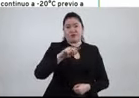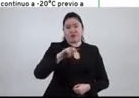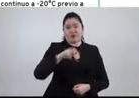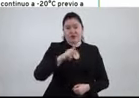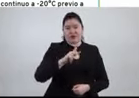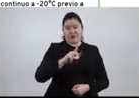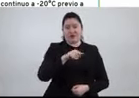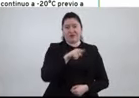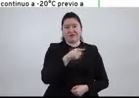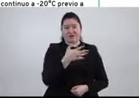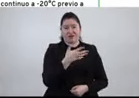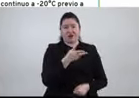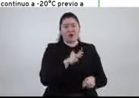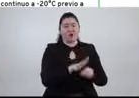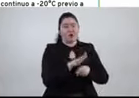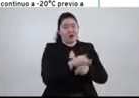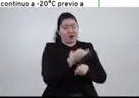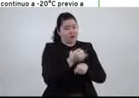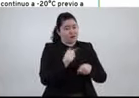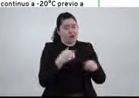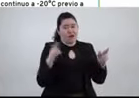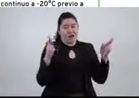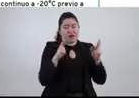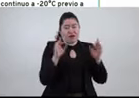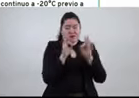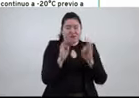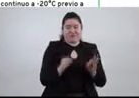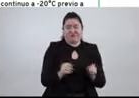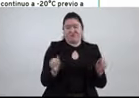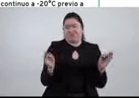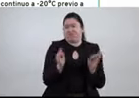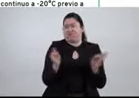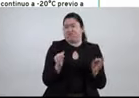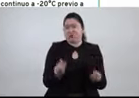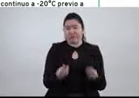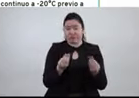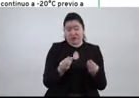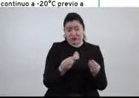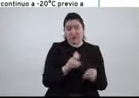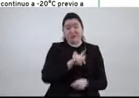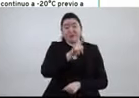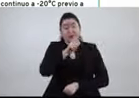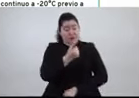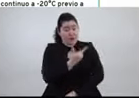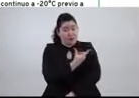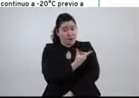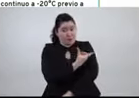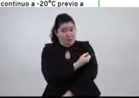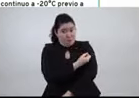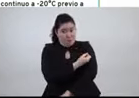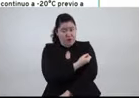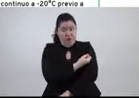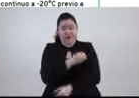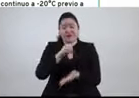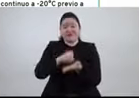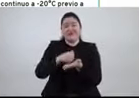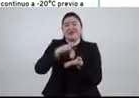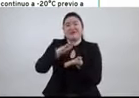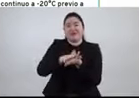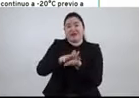un biológico que está en ultracongelación. Después, posteriormente de recibir su vacuna, recibirán una cita